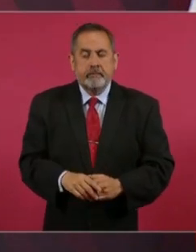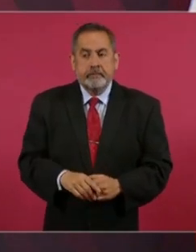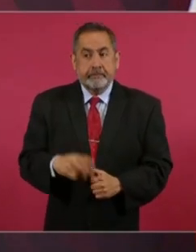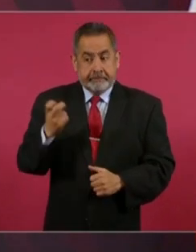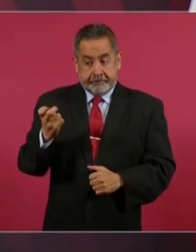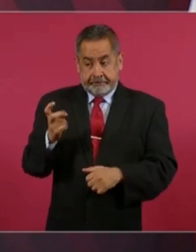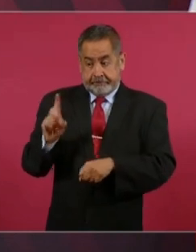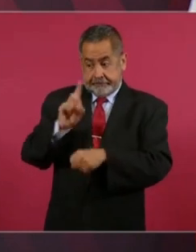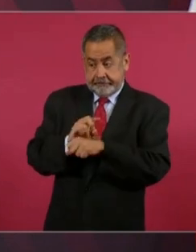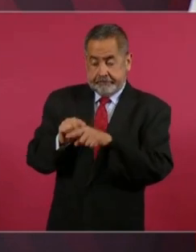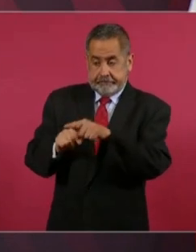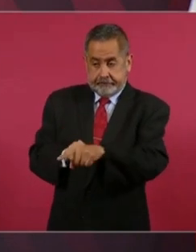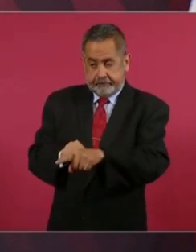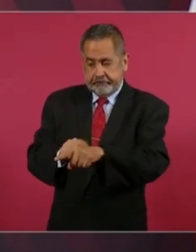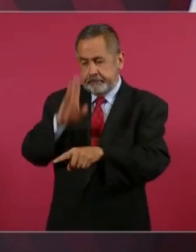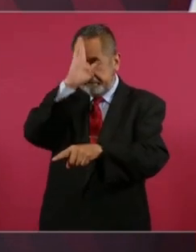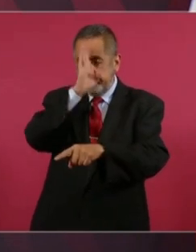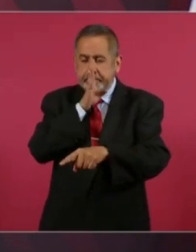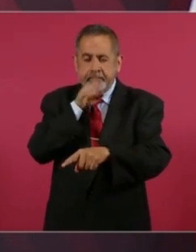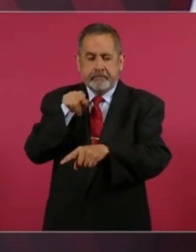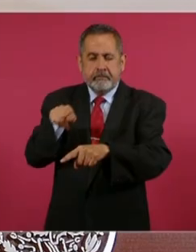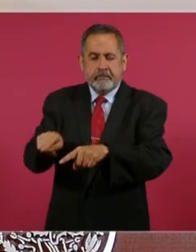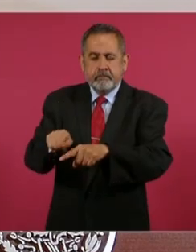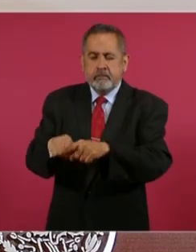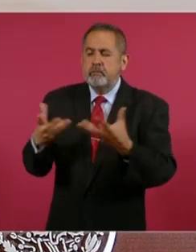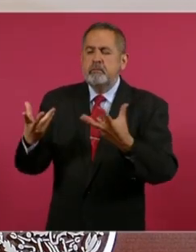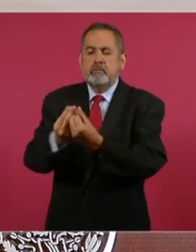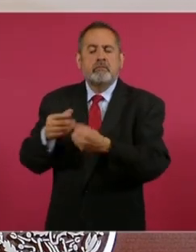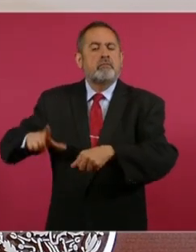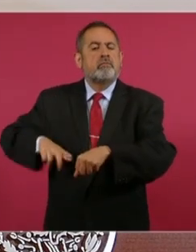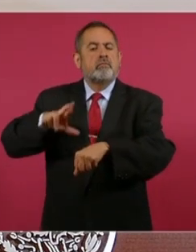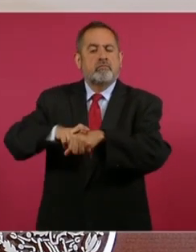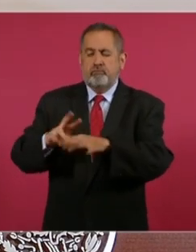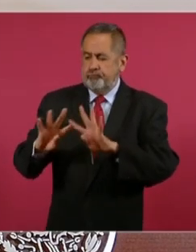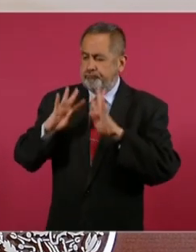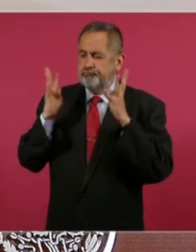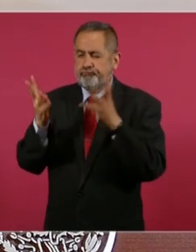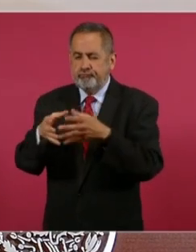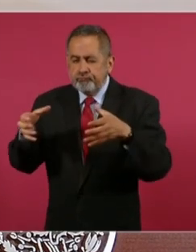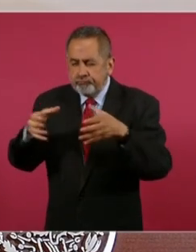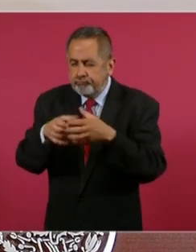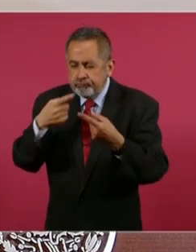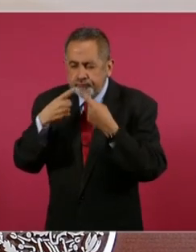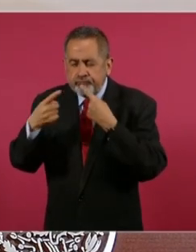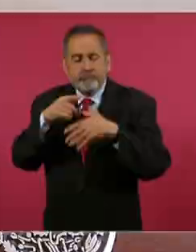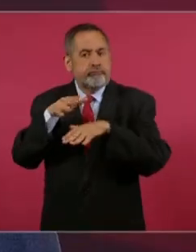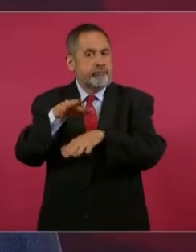Ese día, al mediodía, vamos a reunir los gobernadores para ver salud,